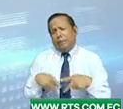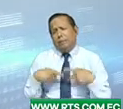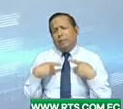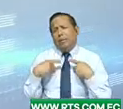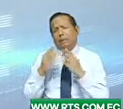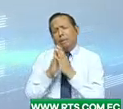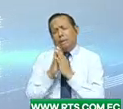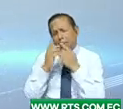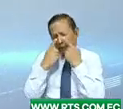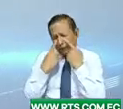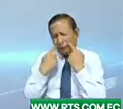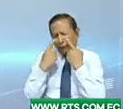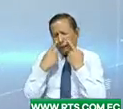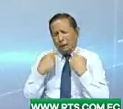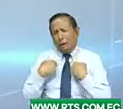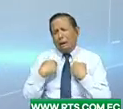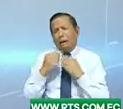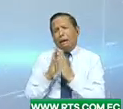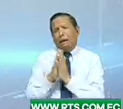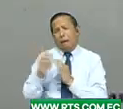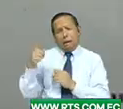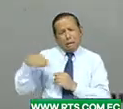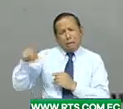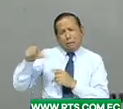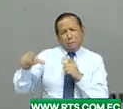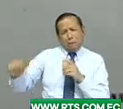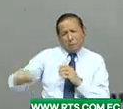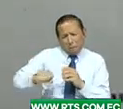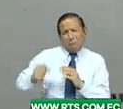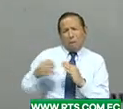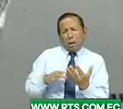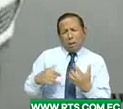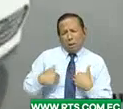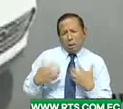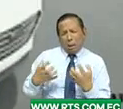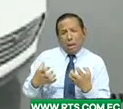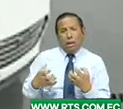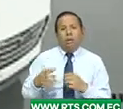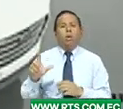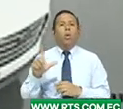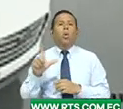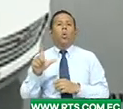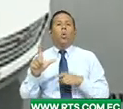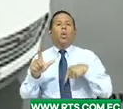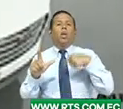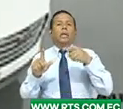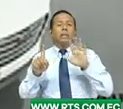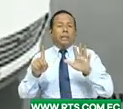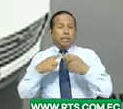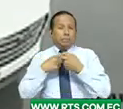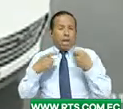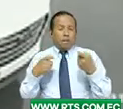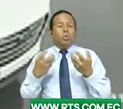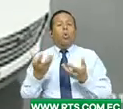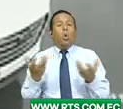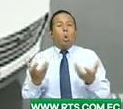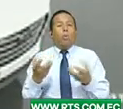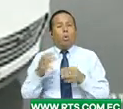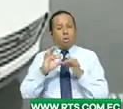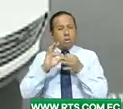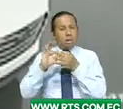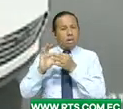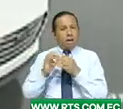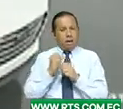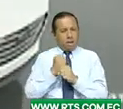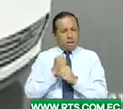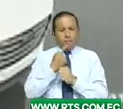hijo. Ayúdame, mi hijo. Esta gente me va a matar. El lunes 6 de marzo, el propietario de un negocio de repuestos de vehículos de